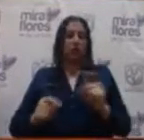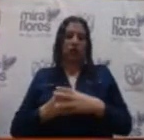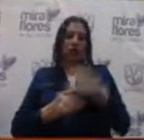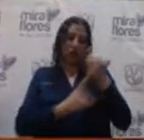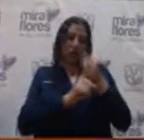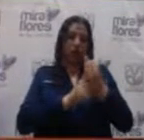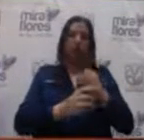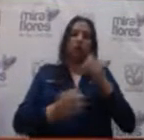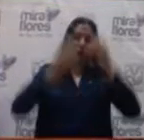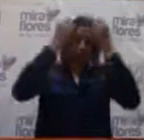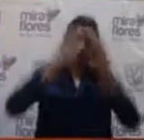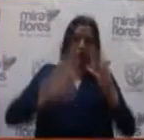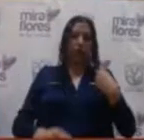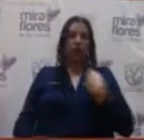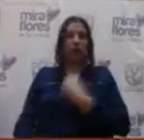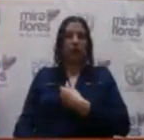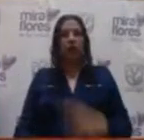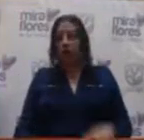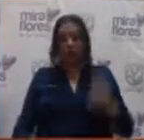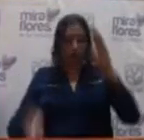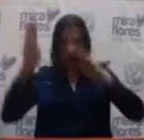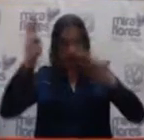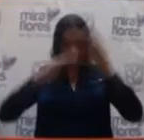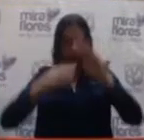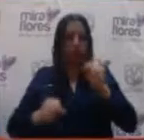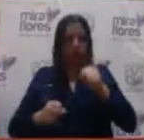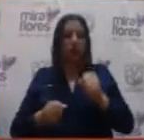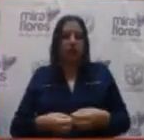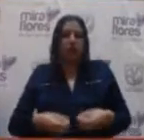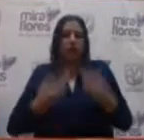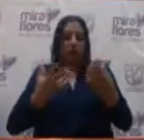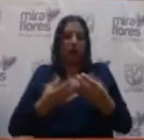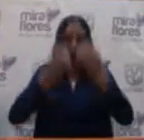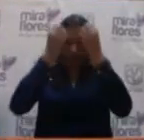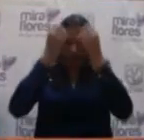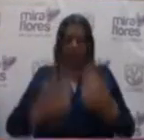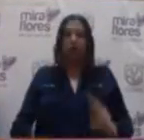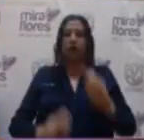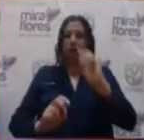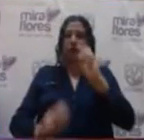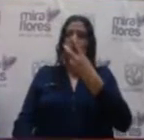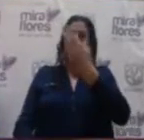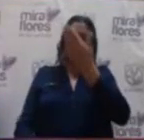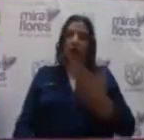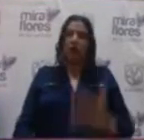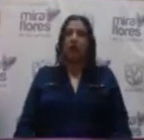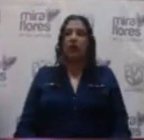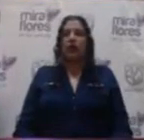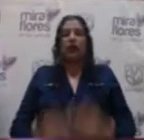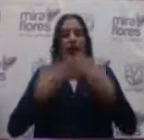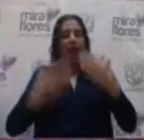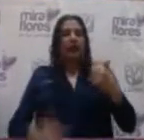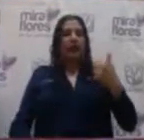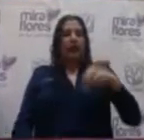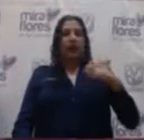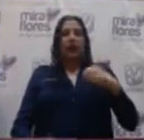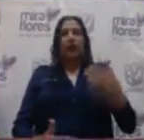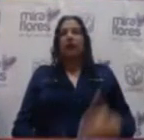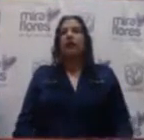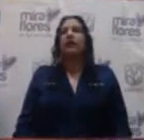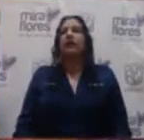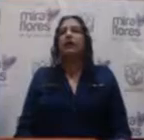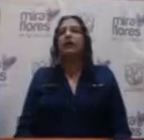cosas, ¿no? Gracias. No se preocupe que va a estar debidamente informado. Señor Bustamante, en segunda intervención. Gracias, señor alcalde. Quiero decirle, señor